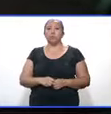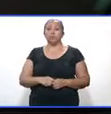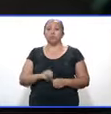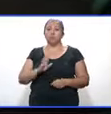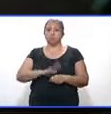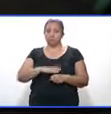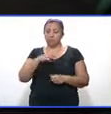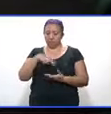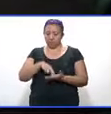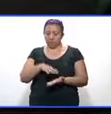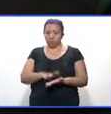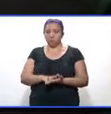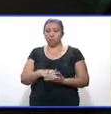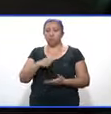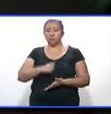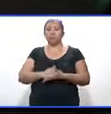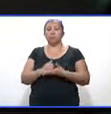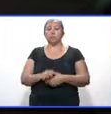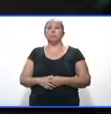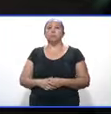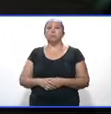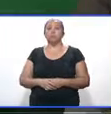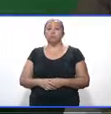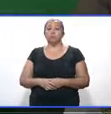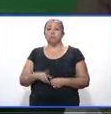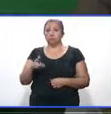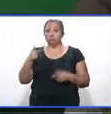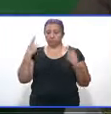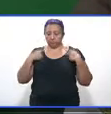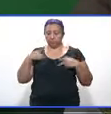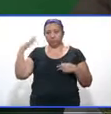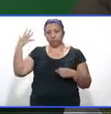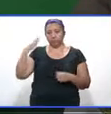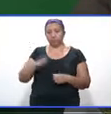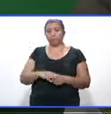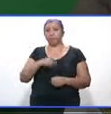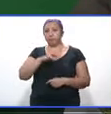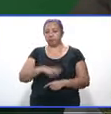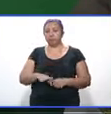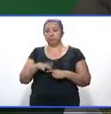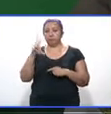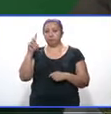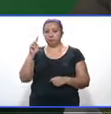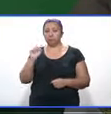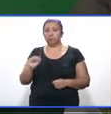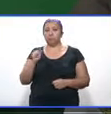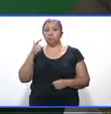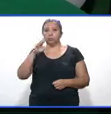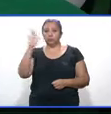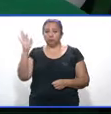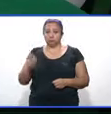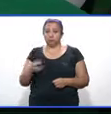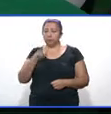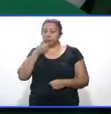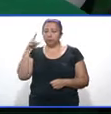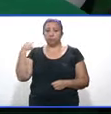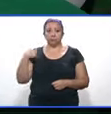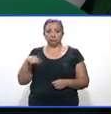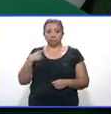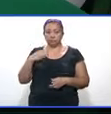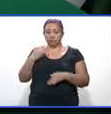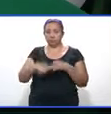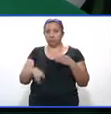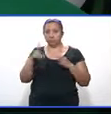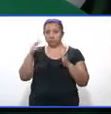registró la mayor resolución a favor del usuario. El segmento de las personas adultas mayores representó el 30.7% de las reclamaciones al cierre